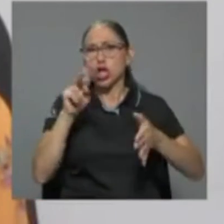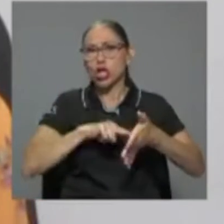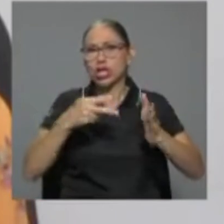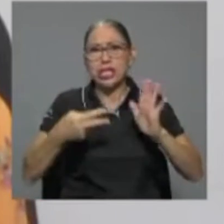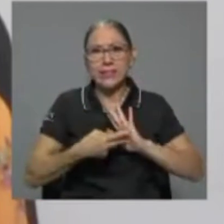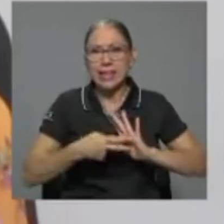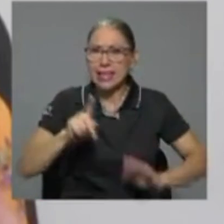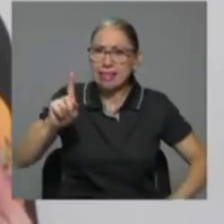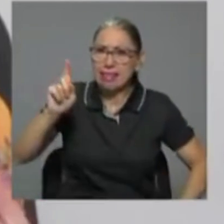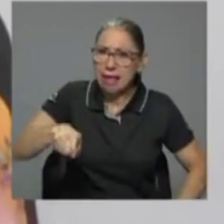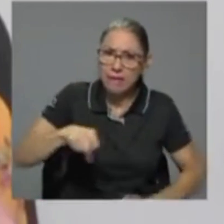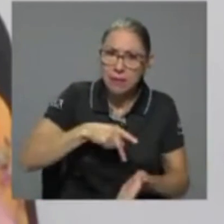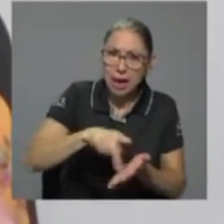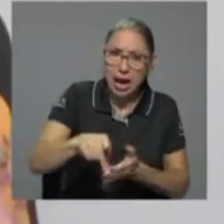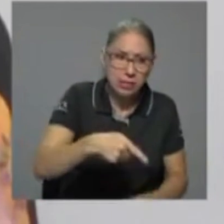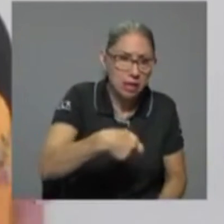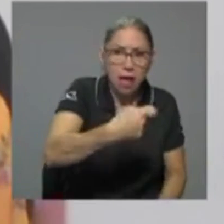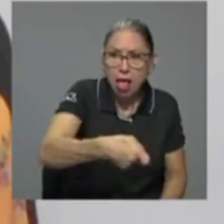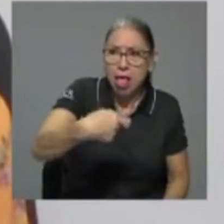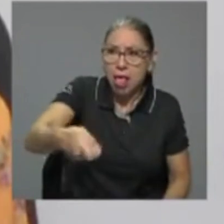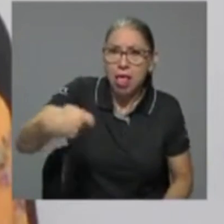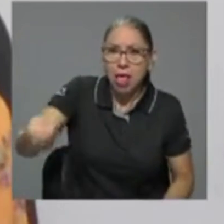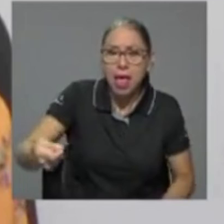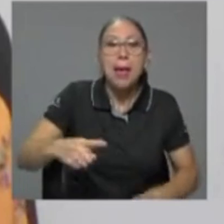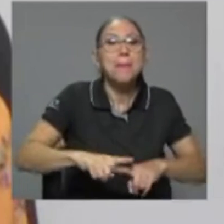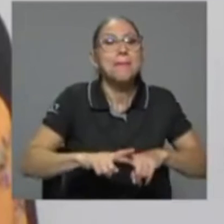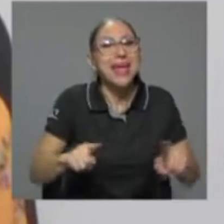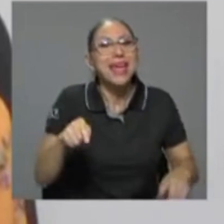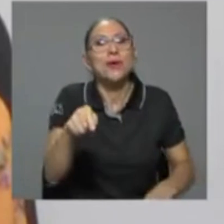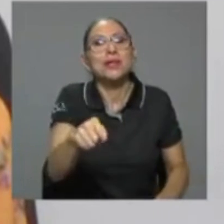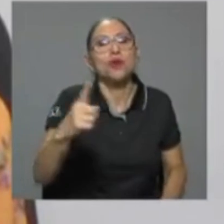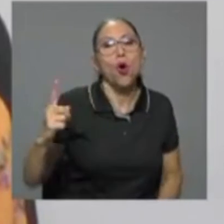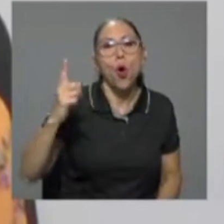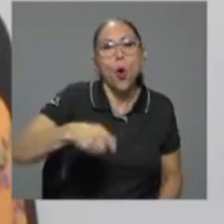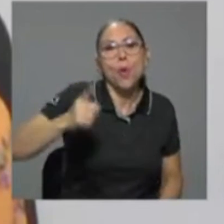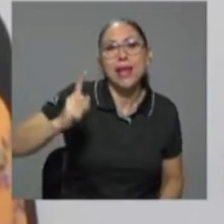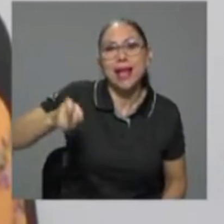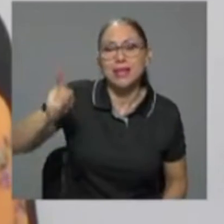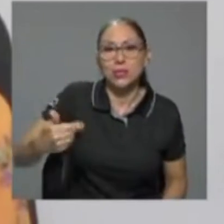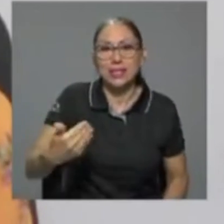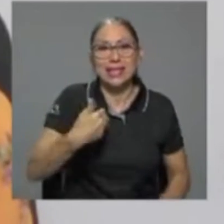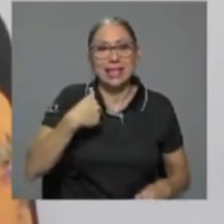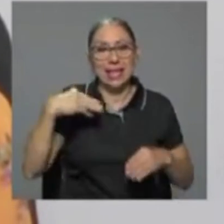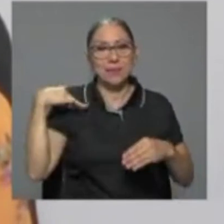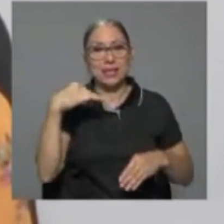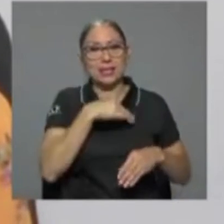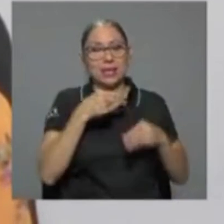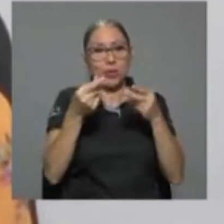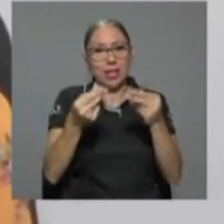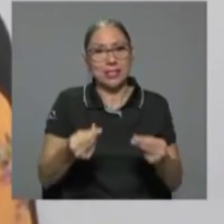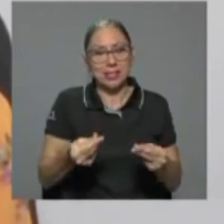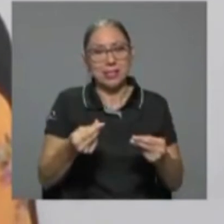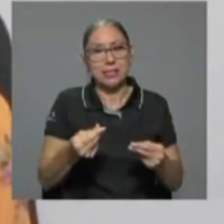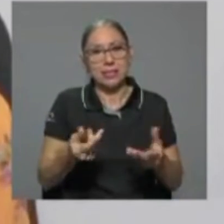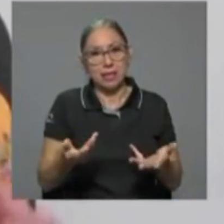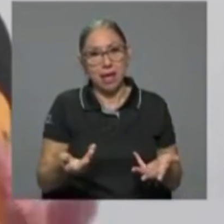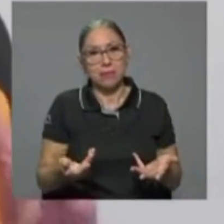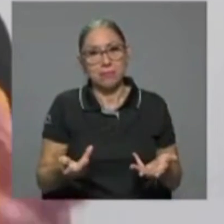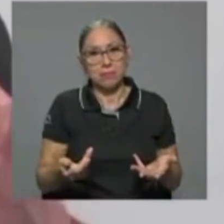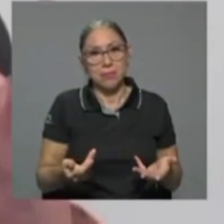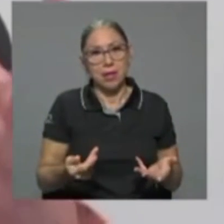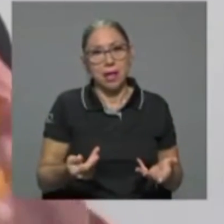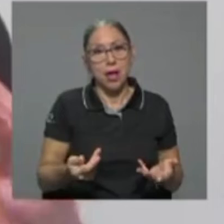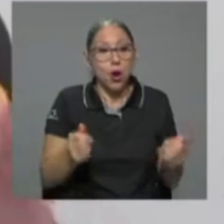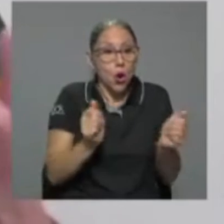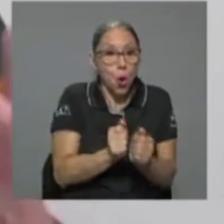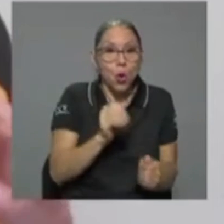que necesariamente pagarse, pero que son, digamos, obligaciones que tiene el Ministerio de Hacienda eh, con la Caja